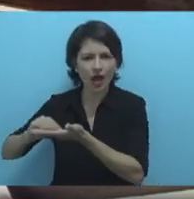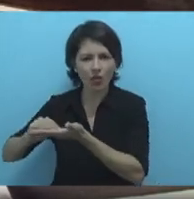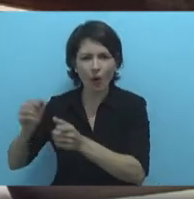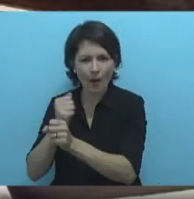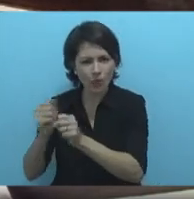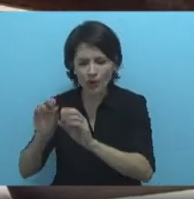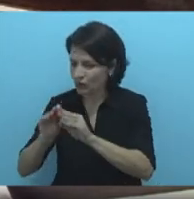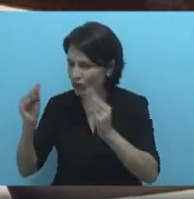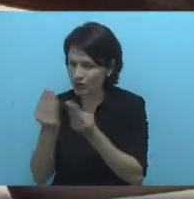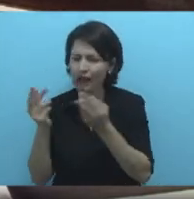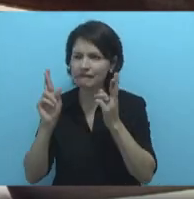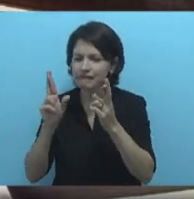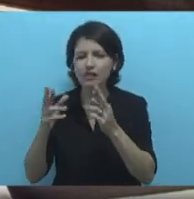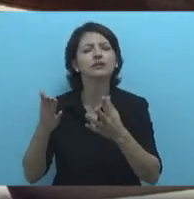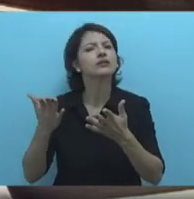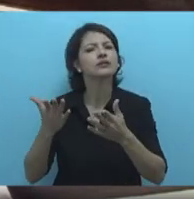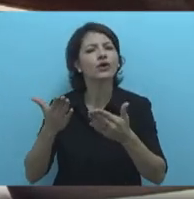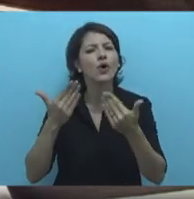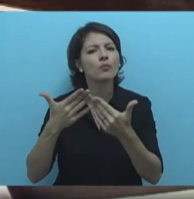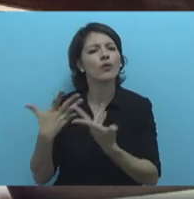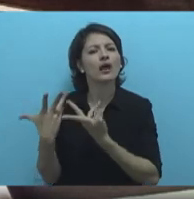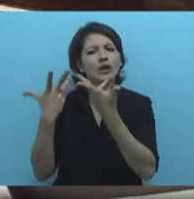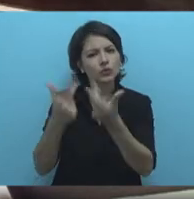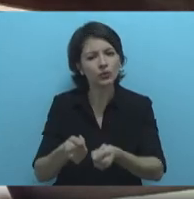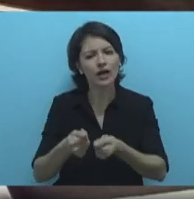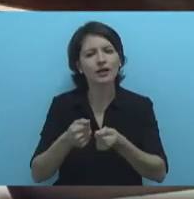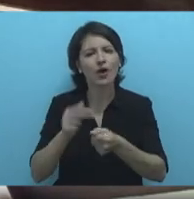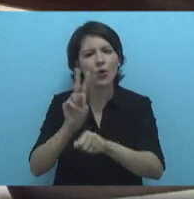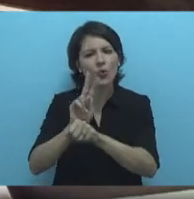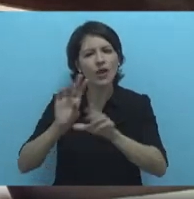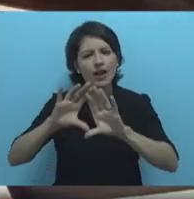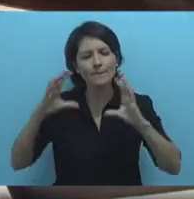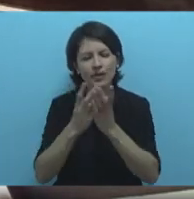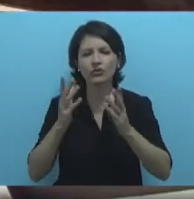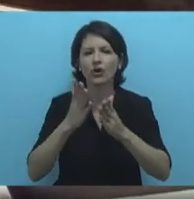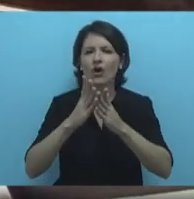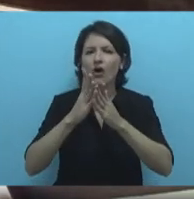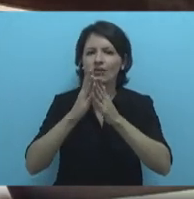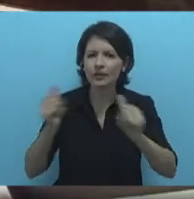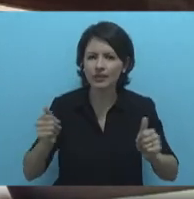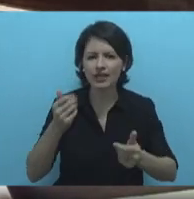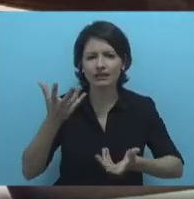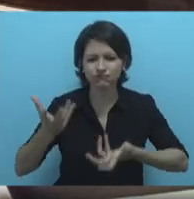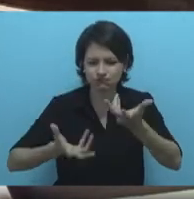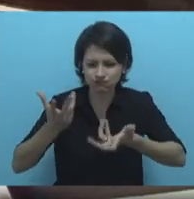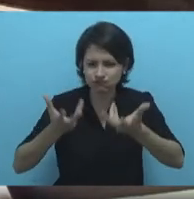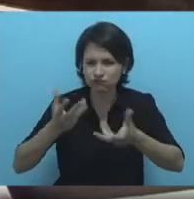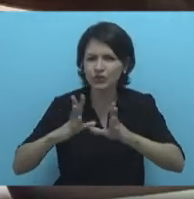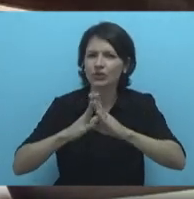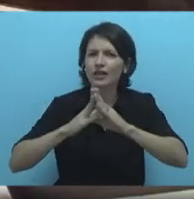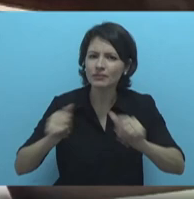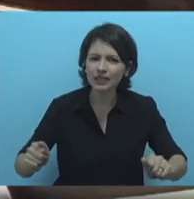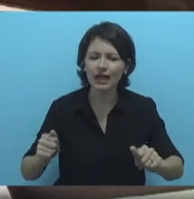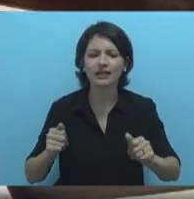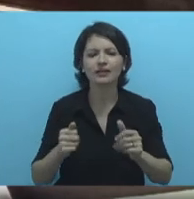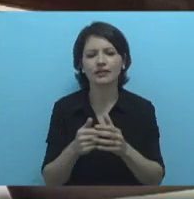más a todos los que estamos buscando de alguna manera que esto no se terminen que se termine este daño al medio ambiente